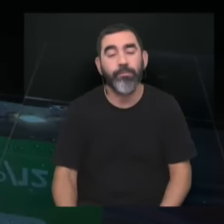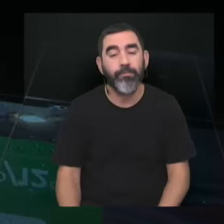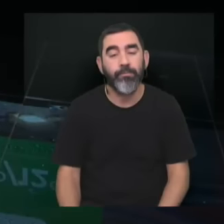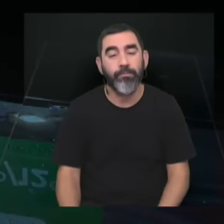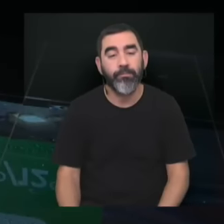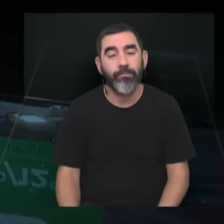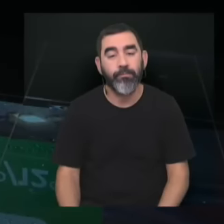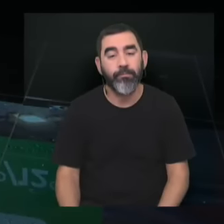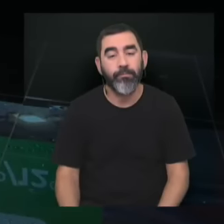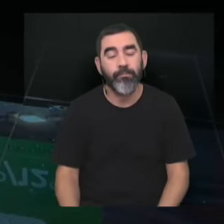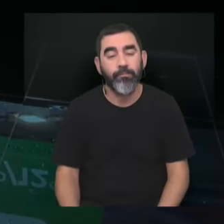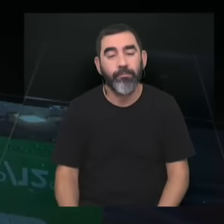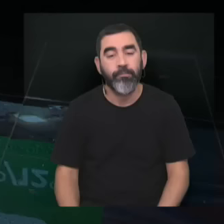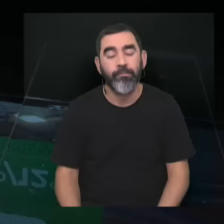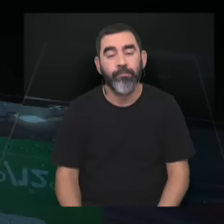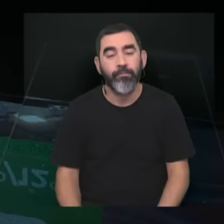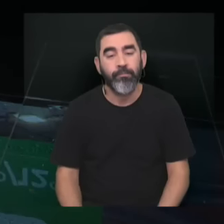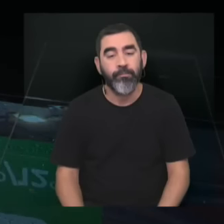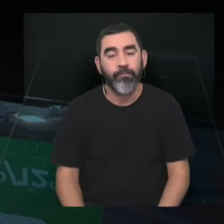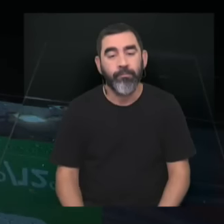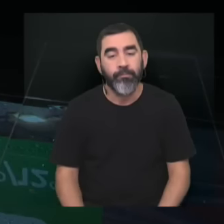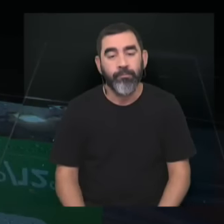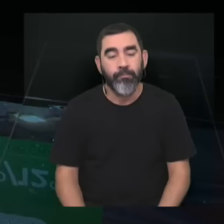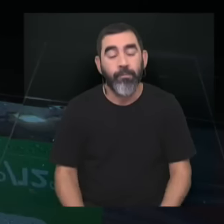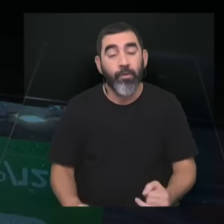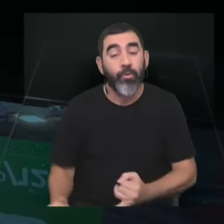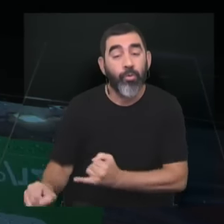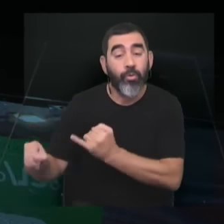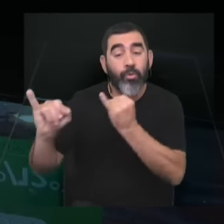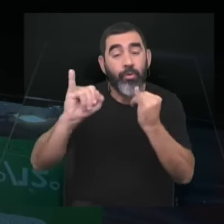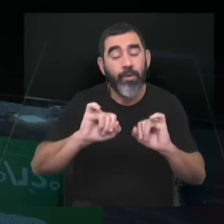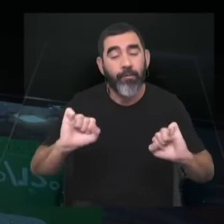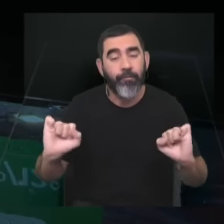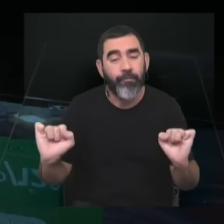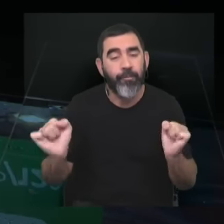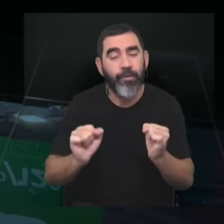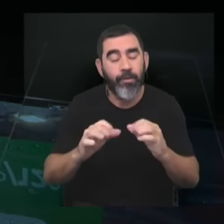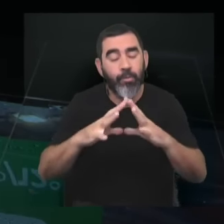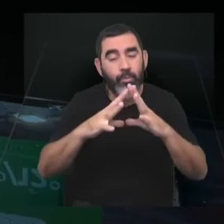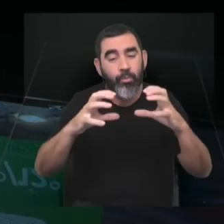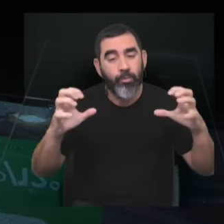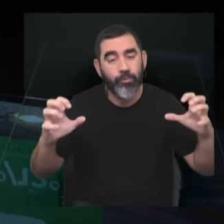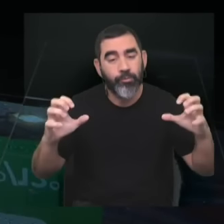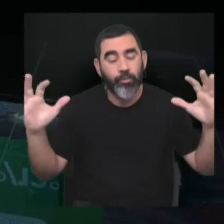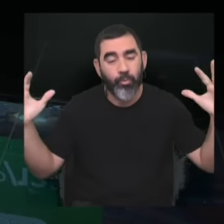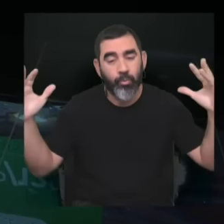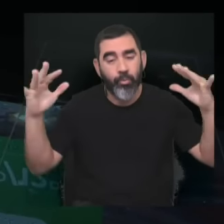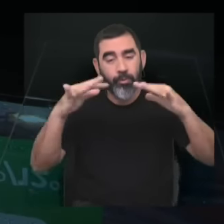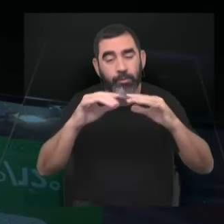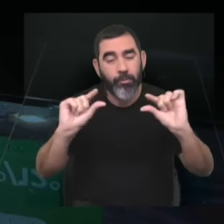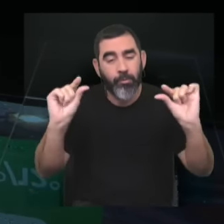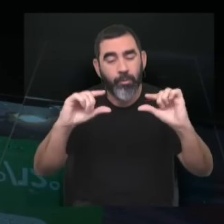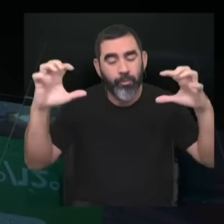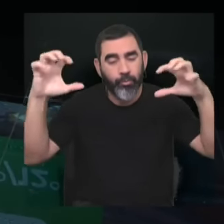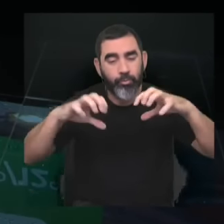2 graditos más que los que estamos eh viviendo actualmente una jornada que se presenta fría el cielo algo nuboso con periodos de cubierto pero con poca